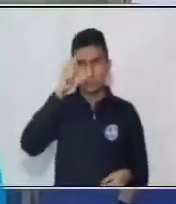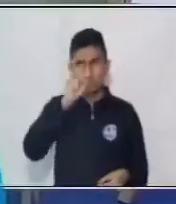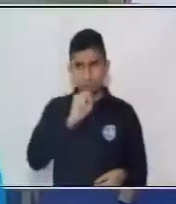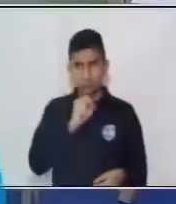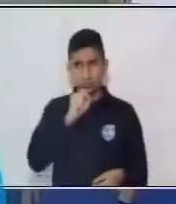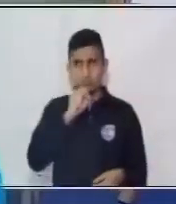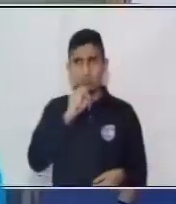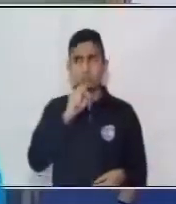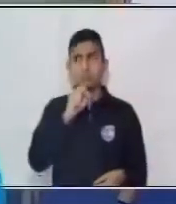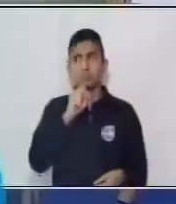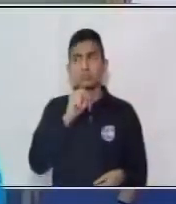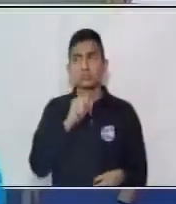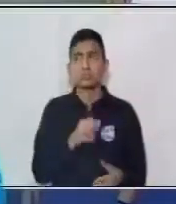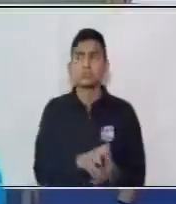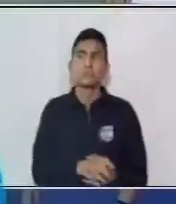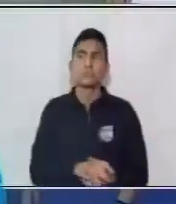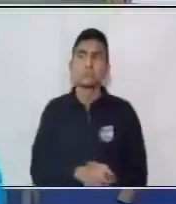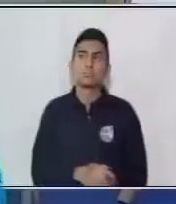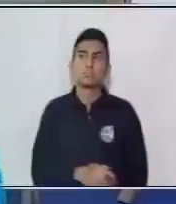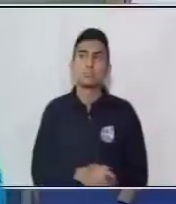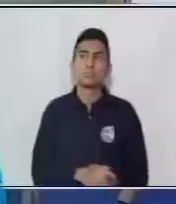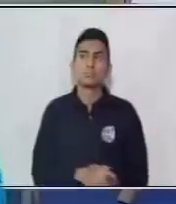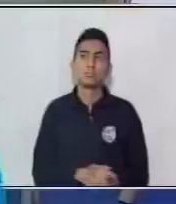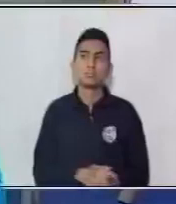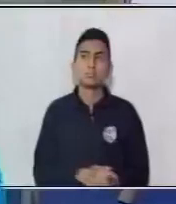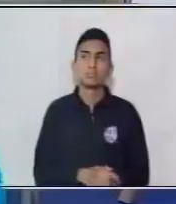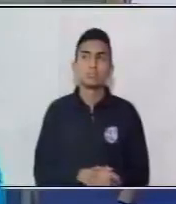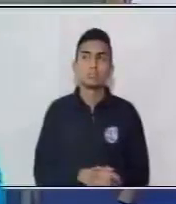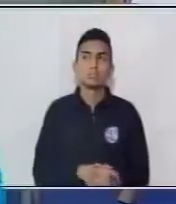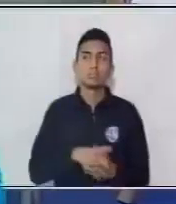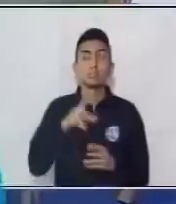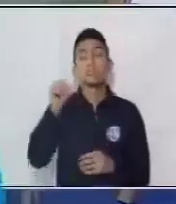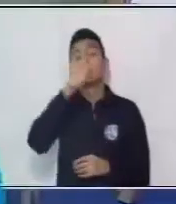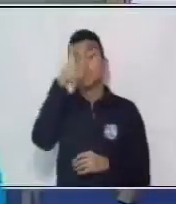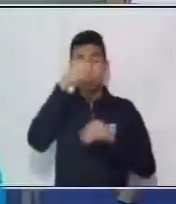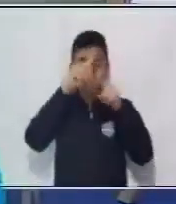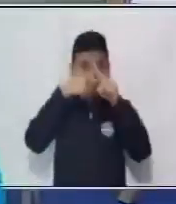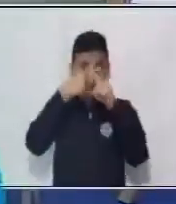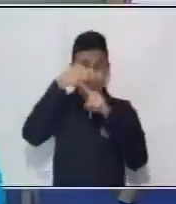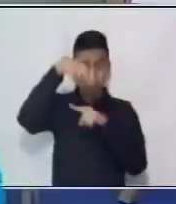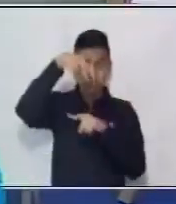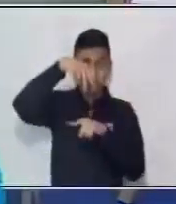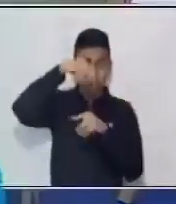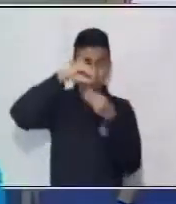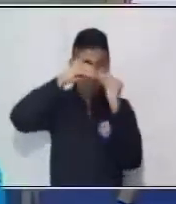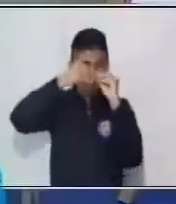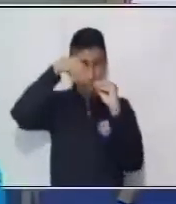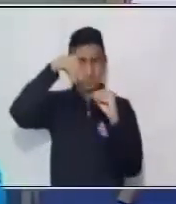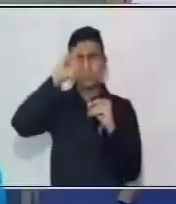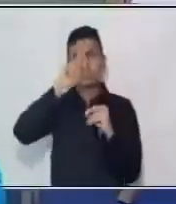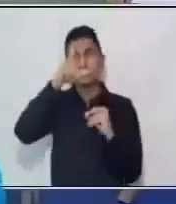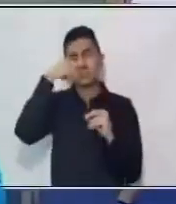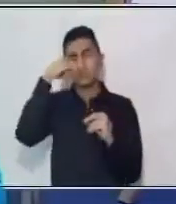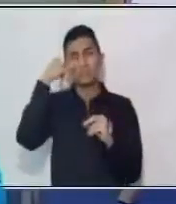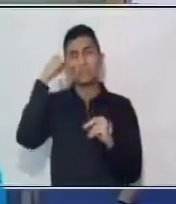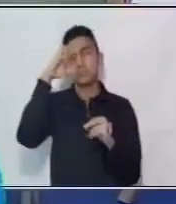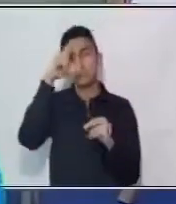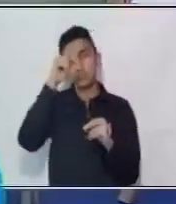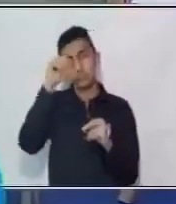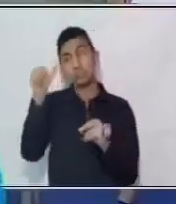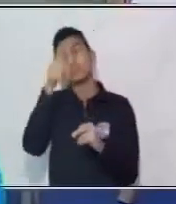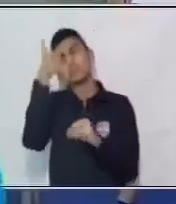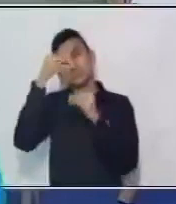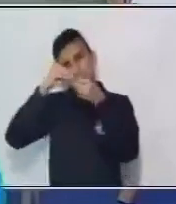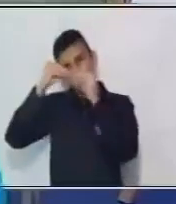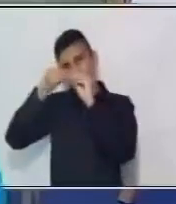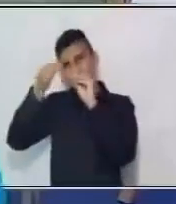del otro, la respuesta es, cuando es un número múltiplo del otro, o sea, cuando un número es múltiplo de otro, del otro que nos están